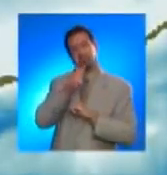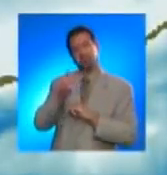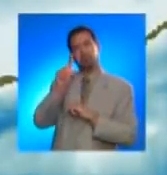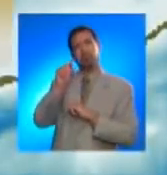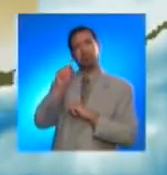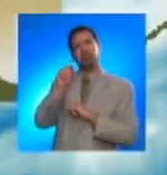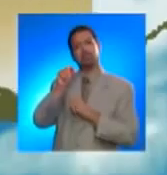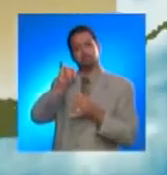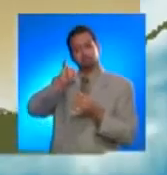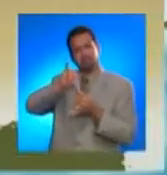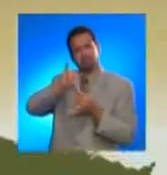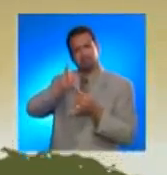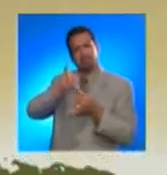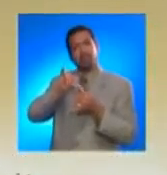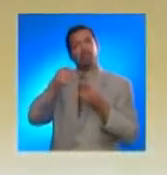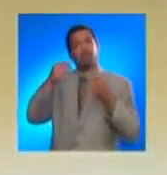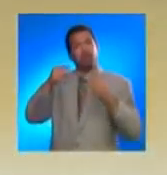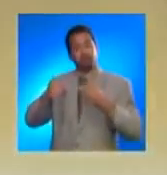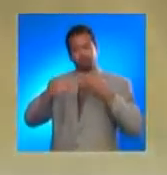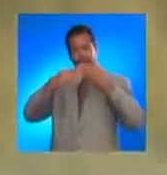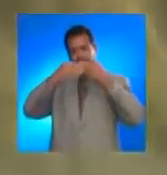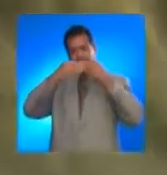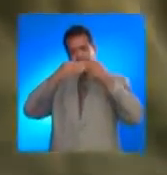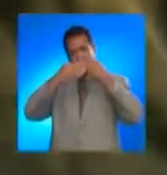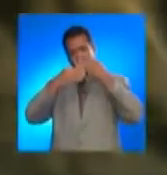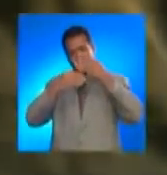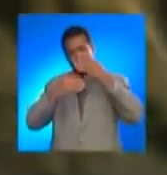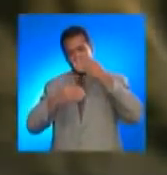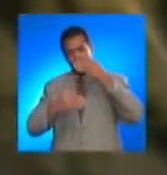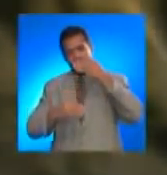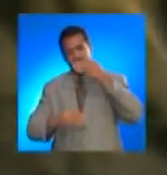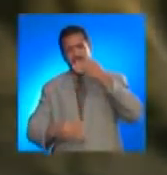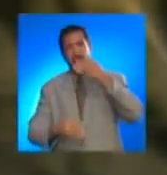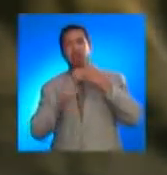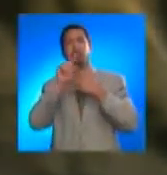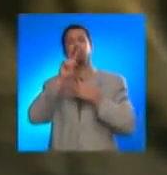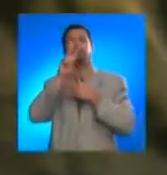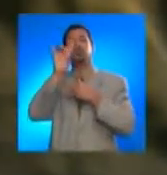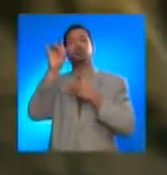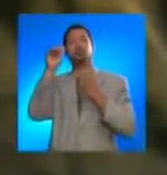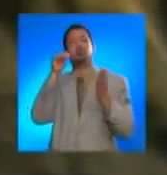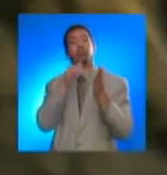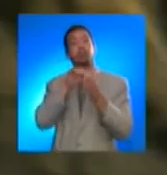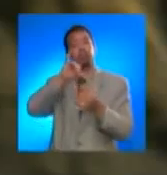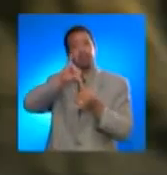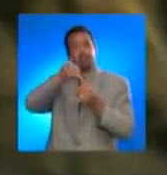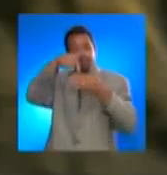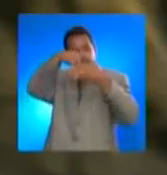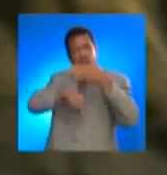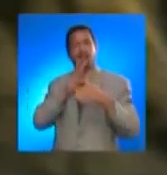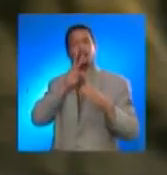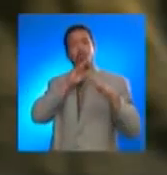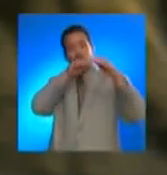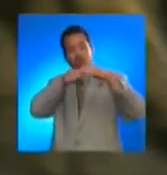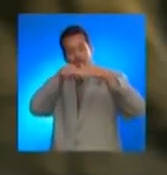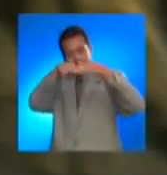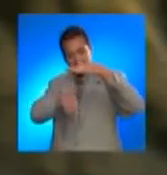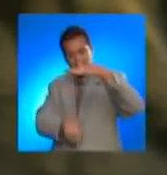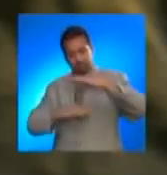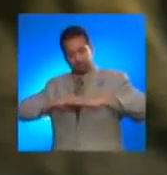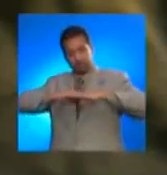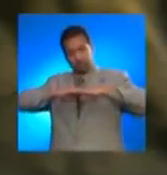Un deslizamiento submarino o un deslizamiento que se origina en tierra pero alcanza un cuerpo de agua puede generar un tsunami al desplazar